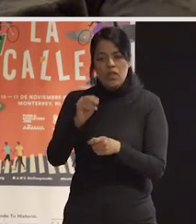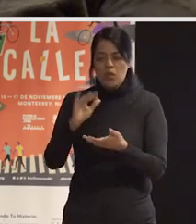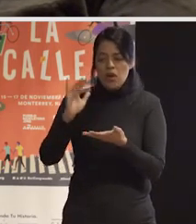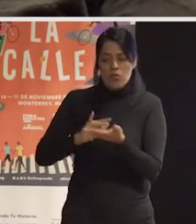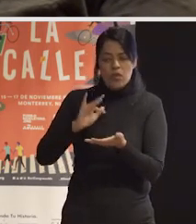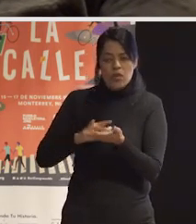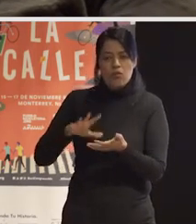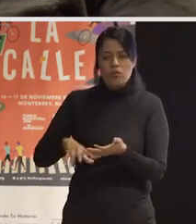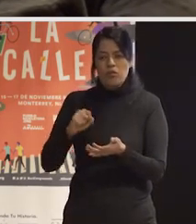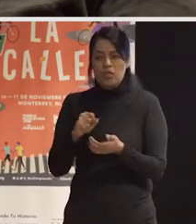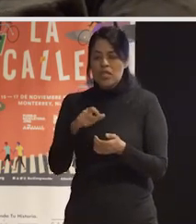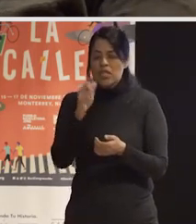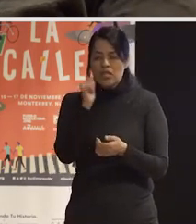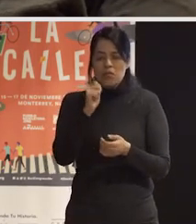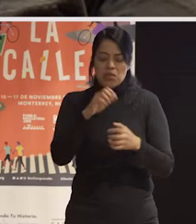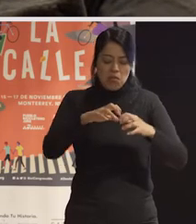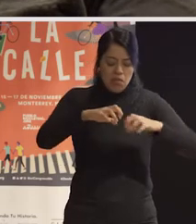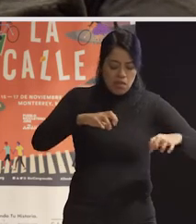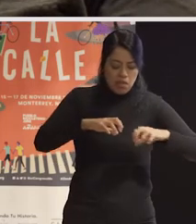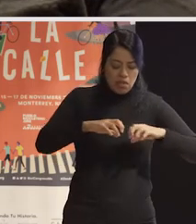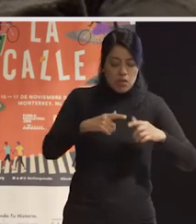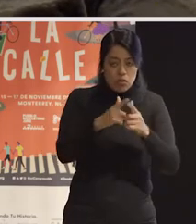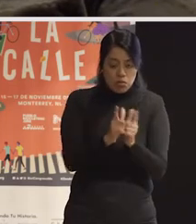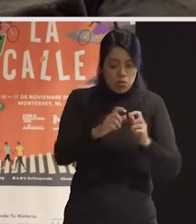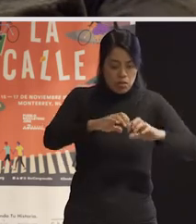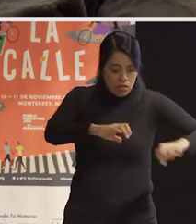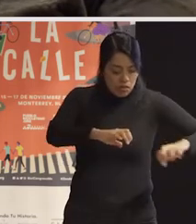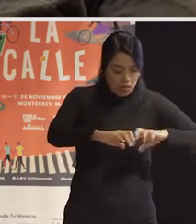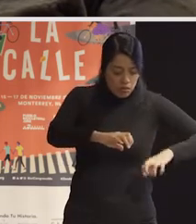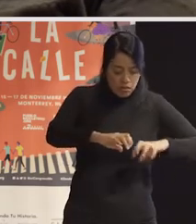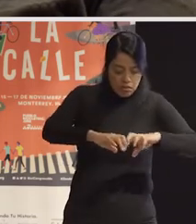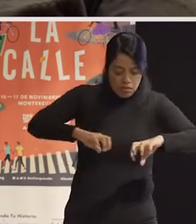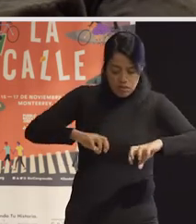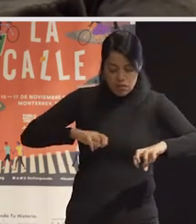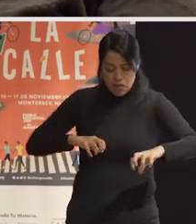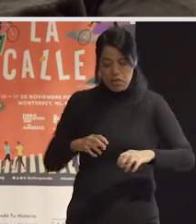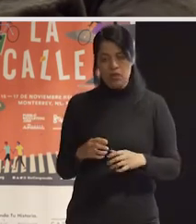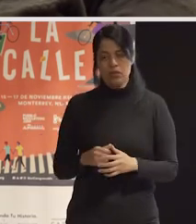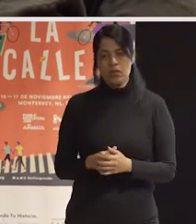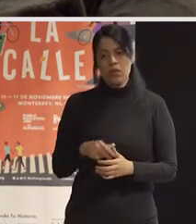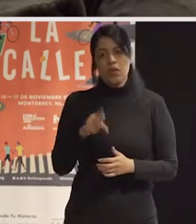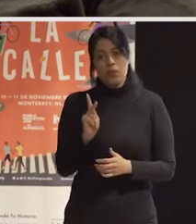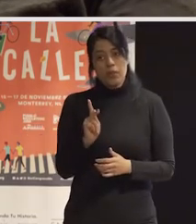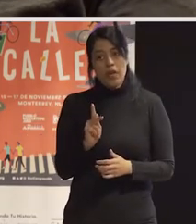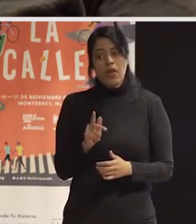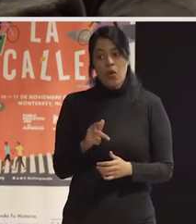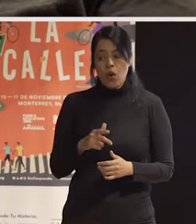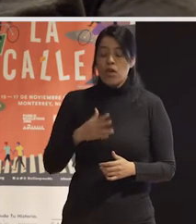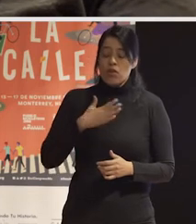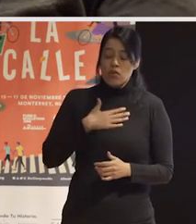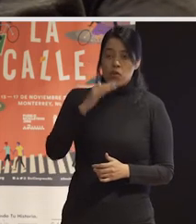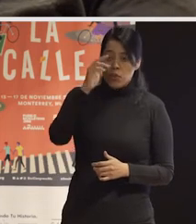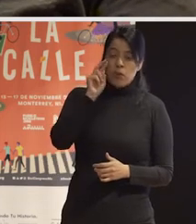sectorizar nuestro campo de trabajo con quienes sí entendemos la población pero me parece súper valioso quienes se animan a trabajar con